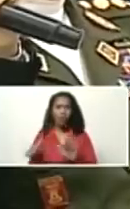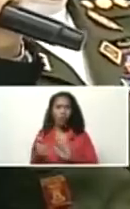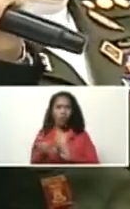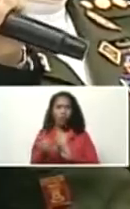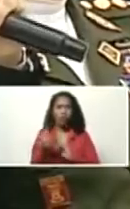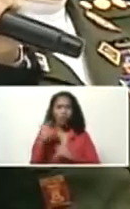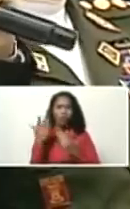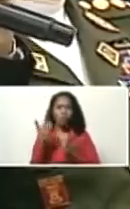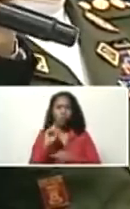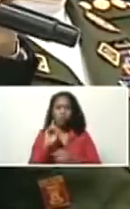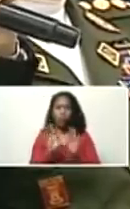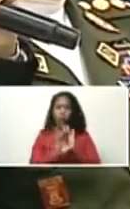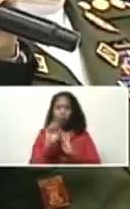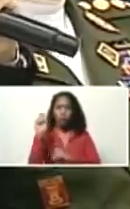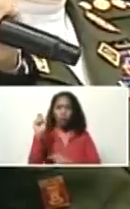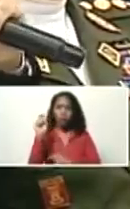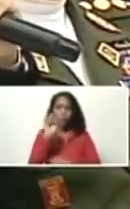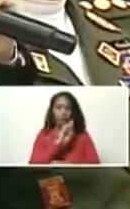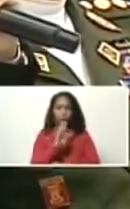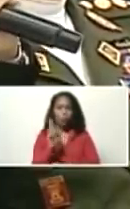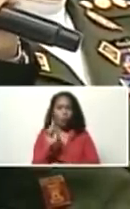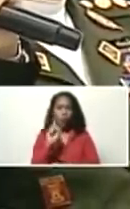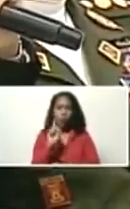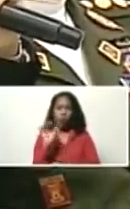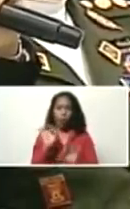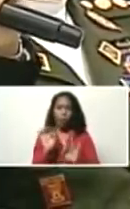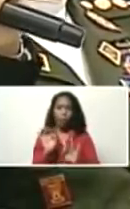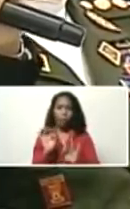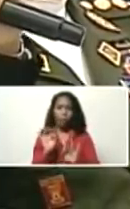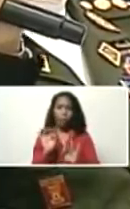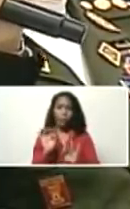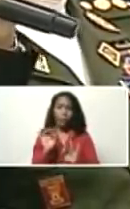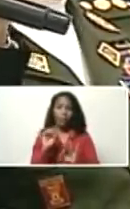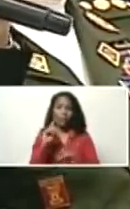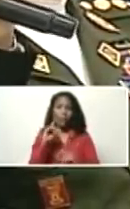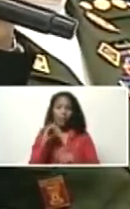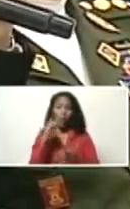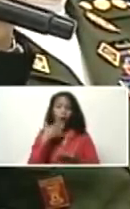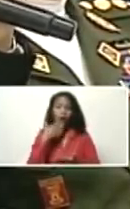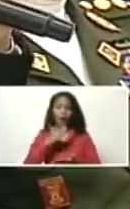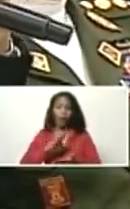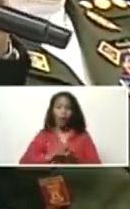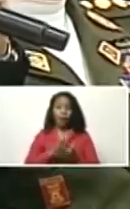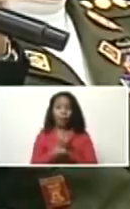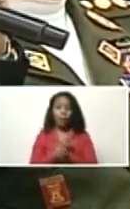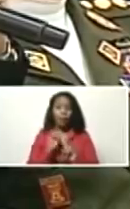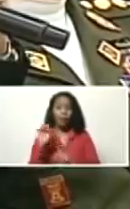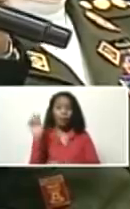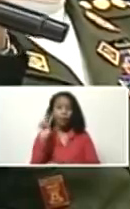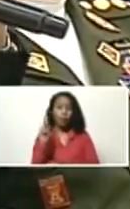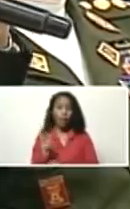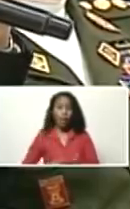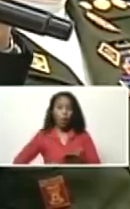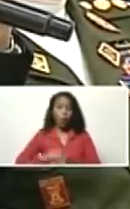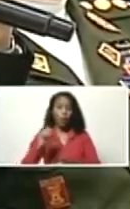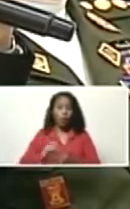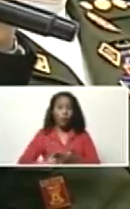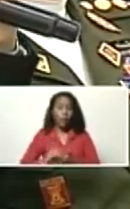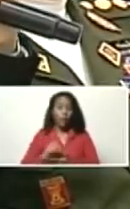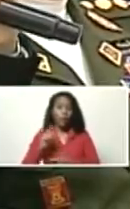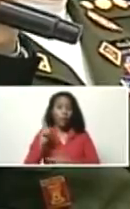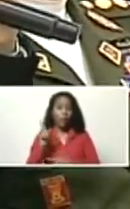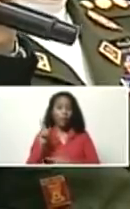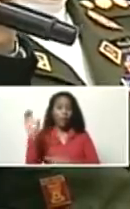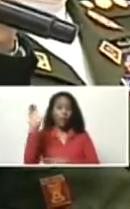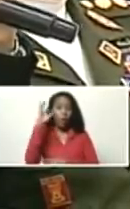la Constitución de la República, nada más, sino al acta de la independencia de Venezuela, que el contrato de Silvercorp,